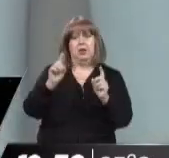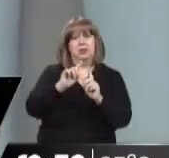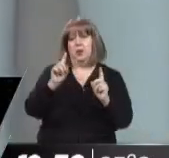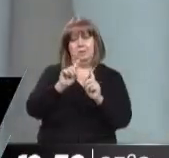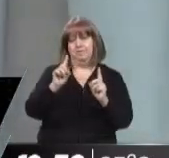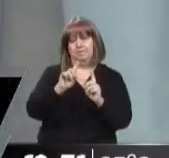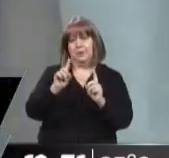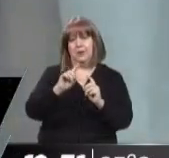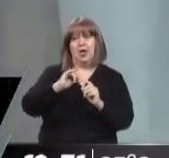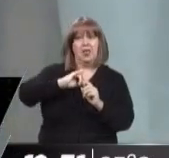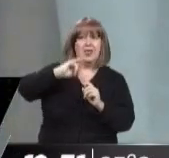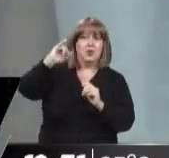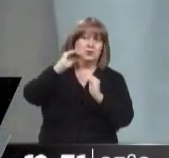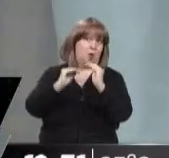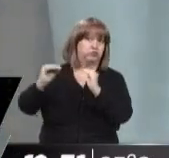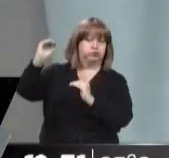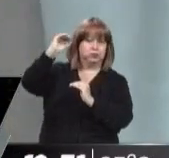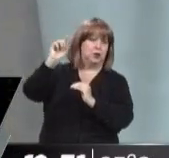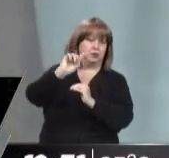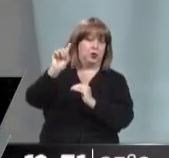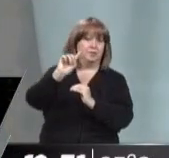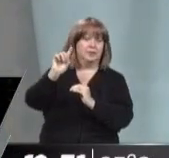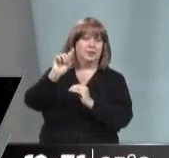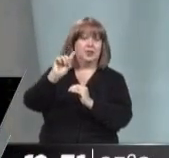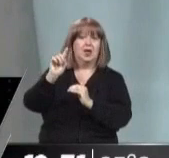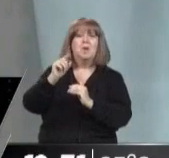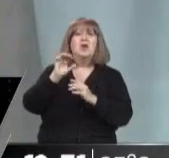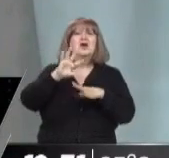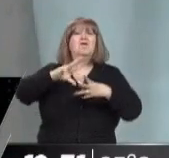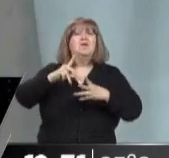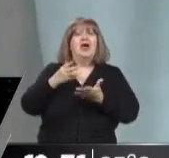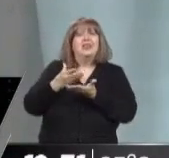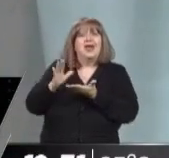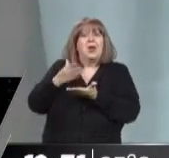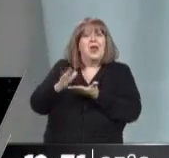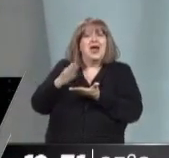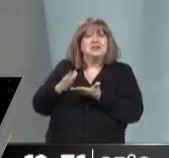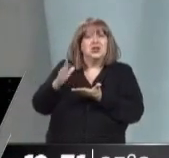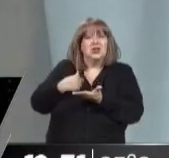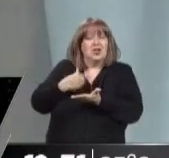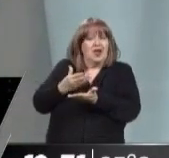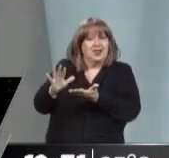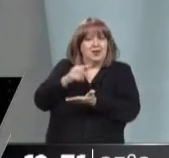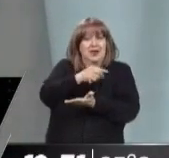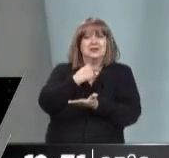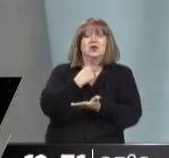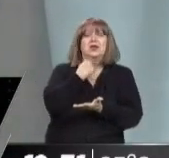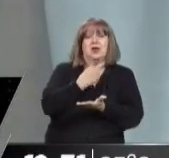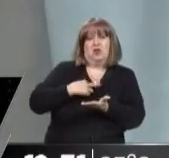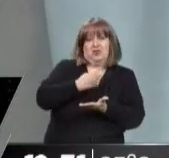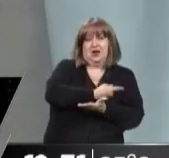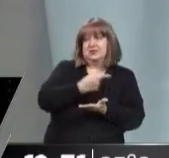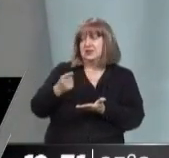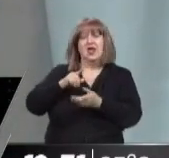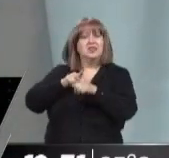no hicimos no hicimos esa denunciar en realidad como en un caso de discriminación típico hicimos este